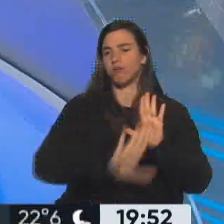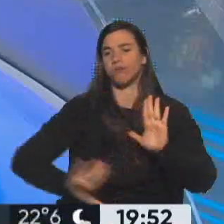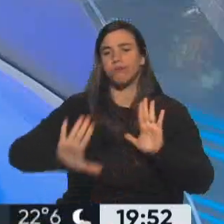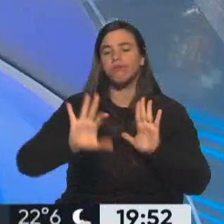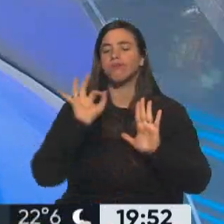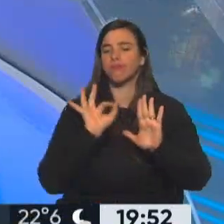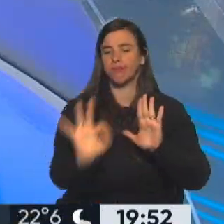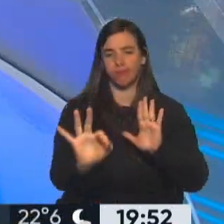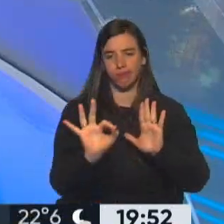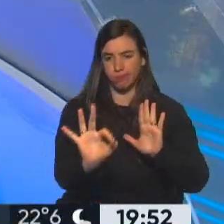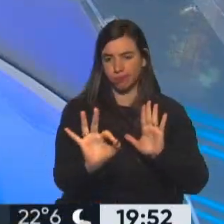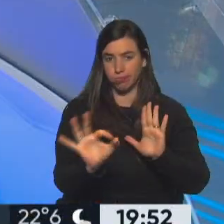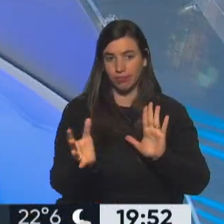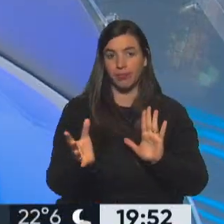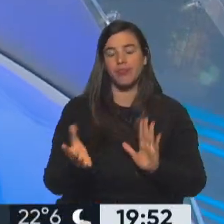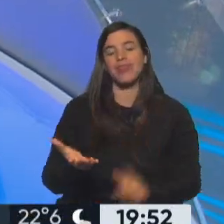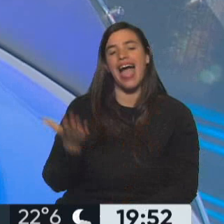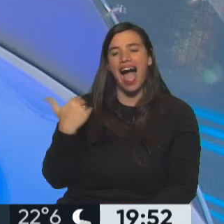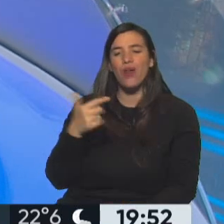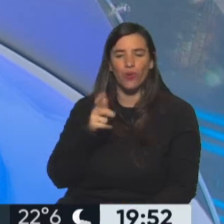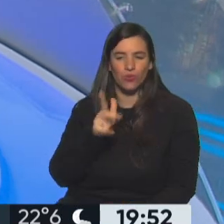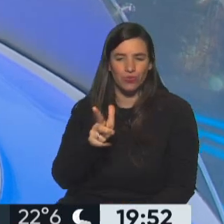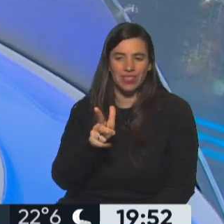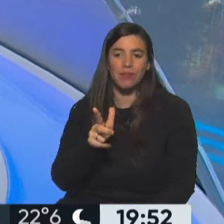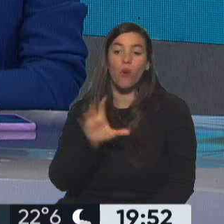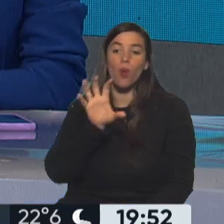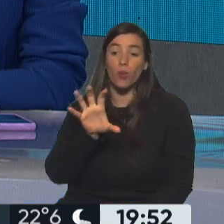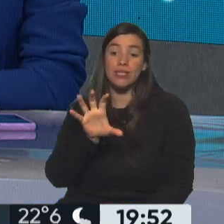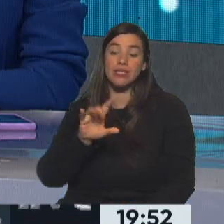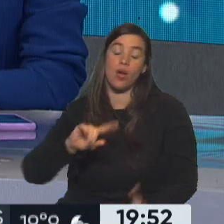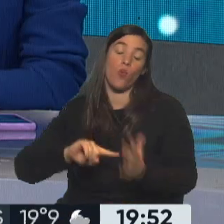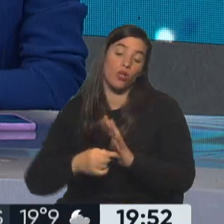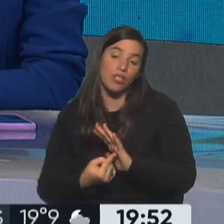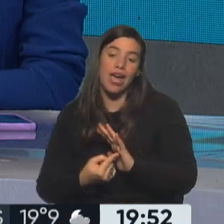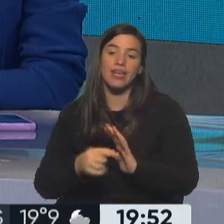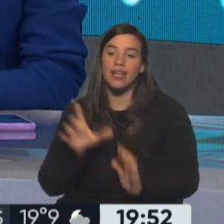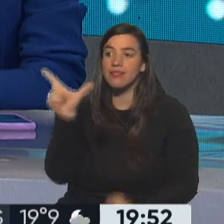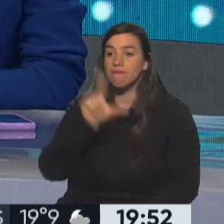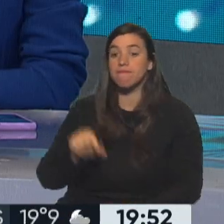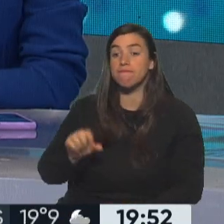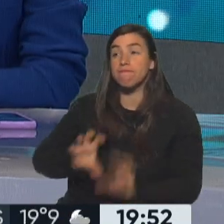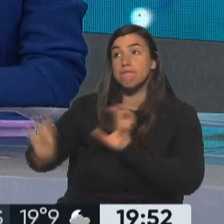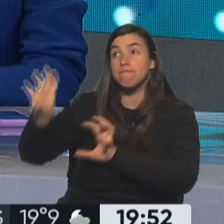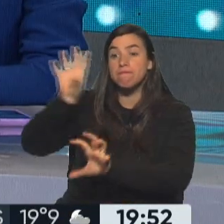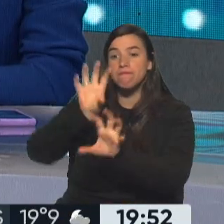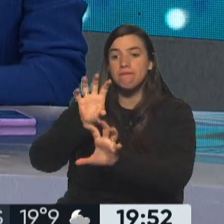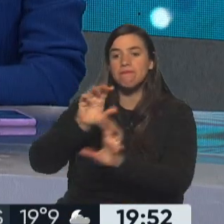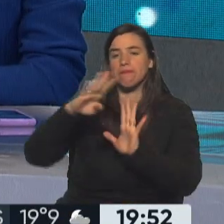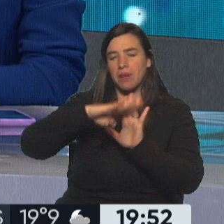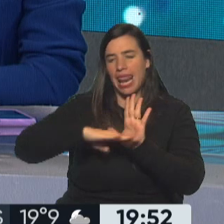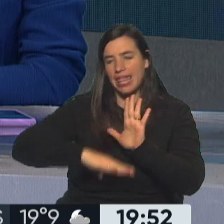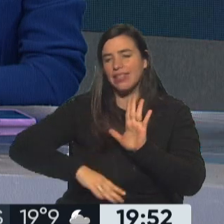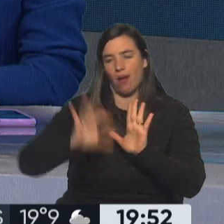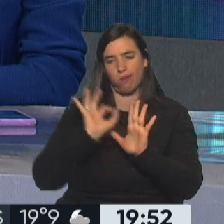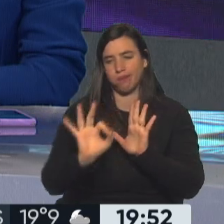con la ciudad de Buenos Aires. La información que tenemos también es que en la provincia de Buenos Aires y en el resto del territorio nacional algo de eso va a pasar. Por eso también la presencia